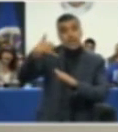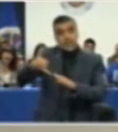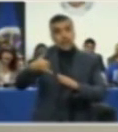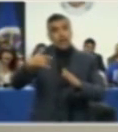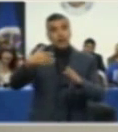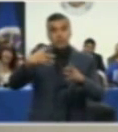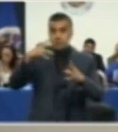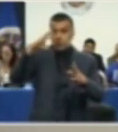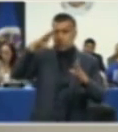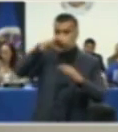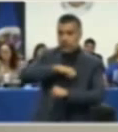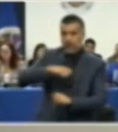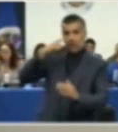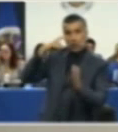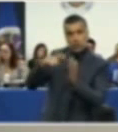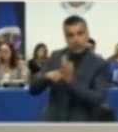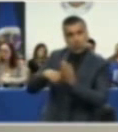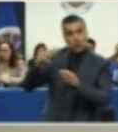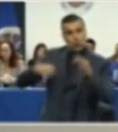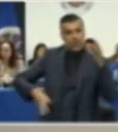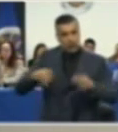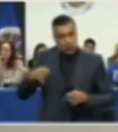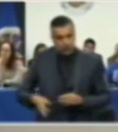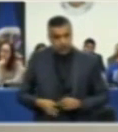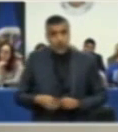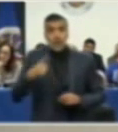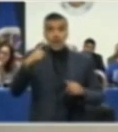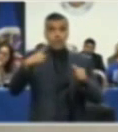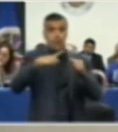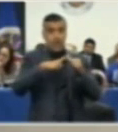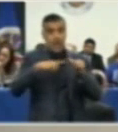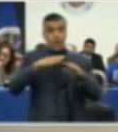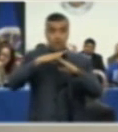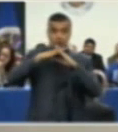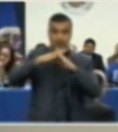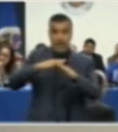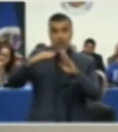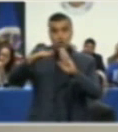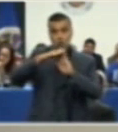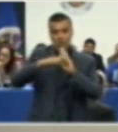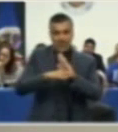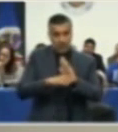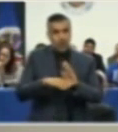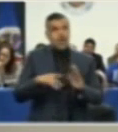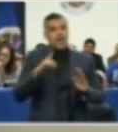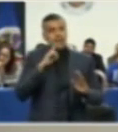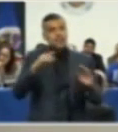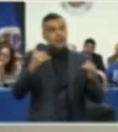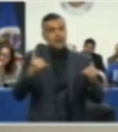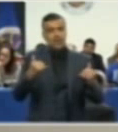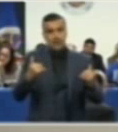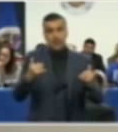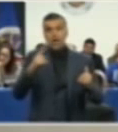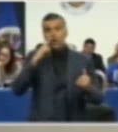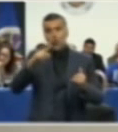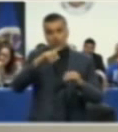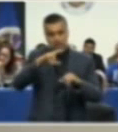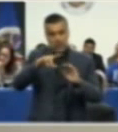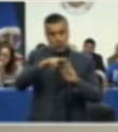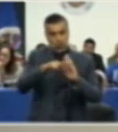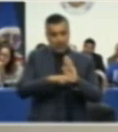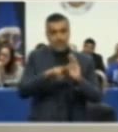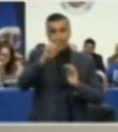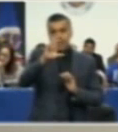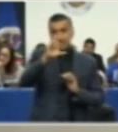afectan el reconocimiento de su capacidad jurídica. Una primera barrera normativa que duda cabe es la existencia misma de las normas en el